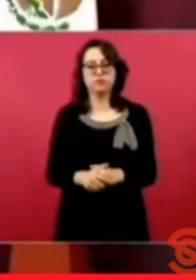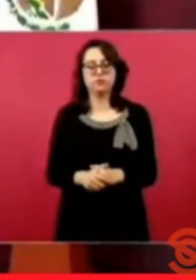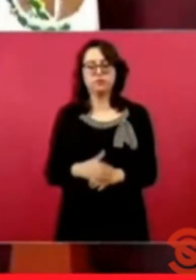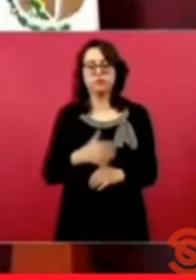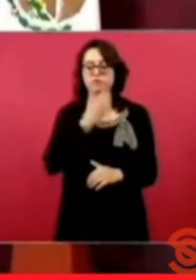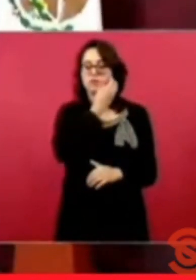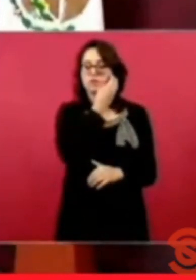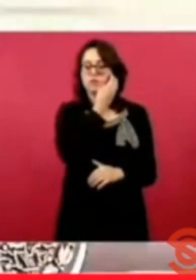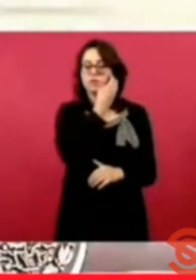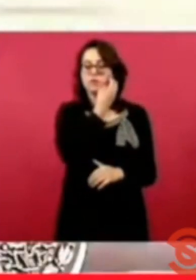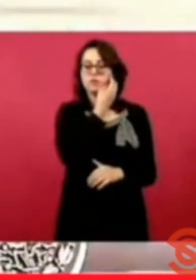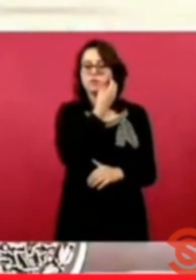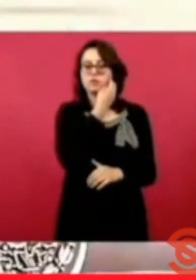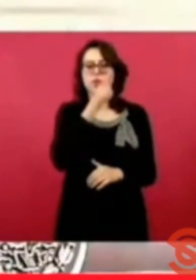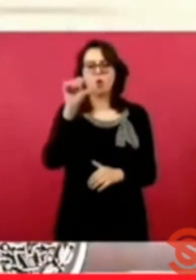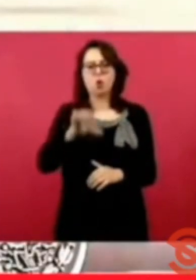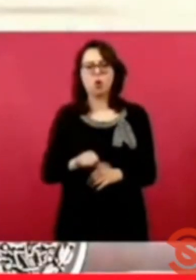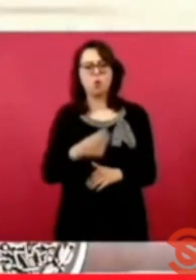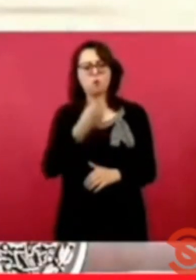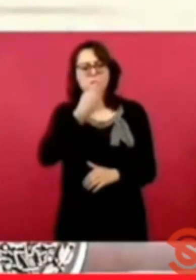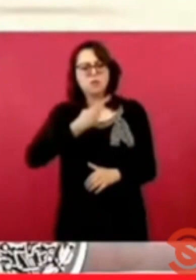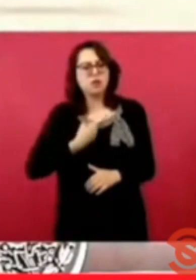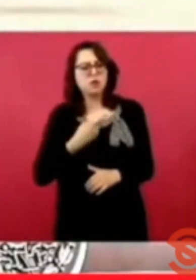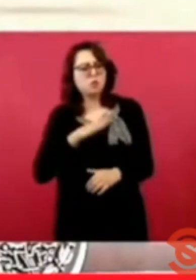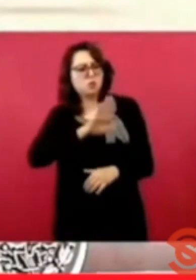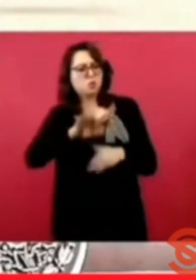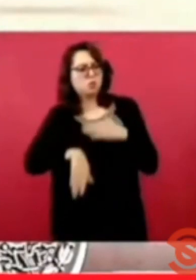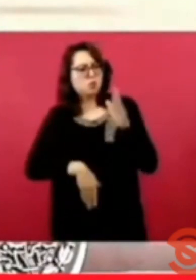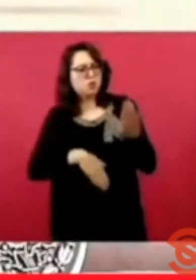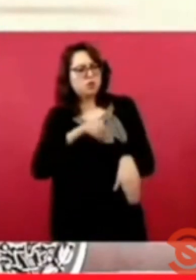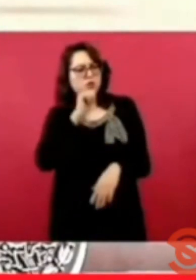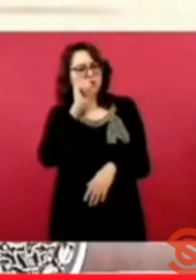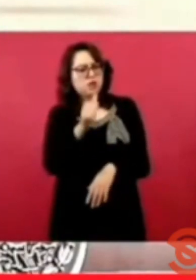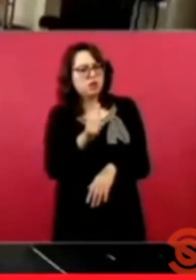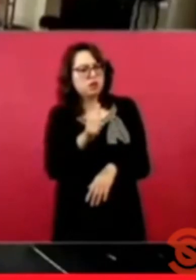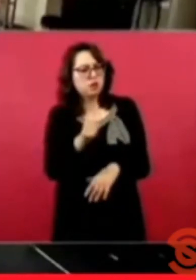No, nos dijeron que no, pero bueno, vamos a ver.